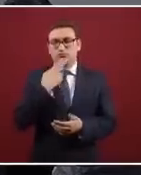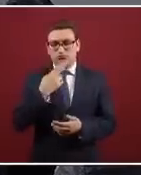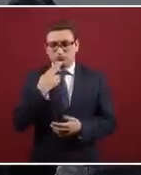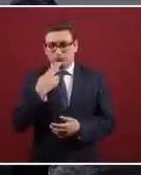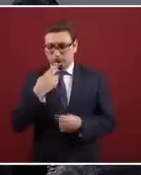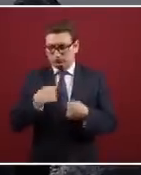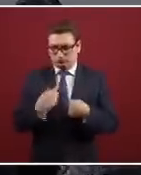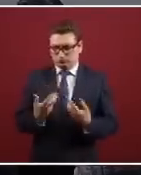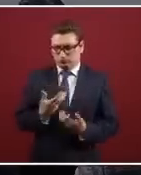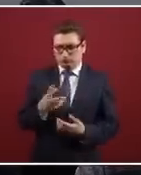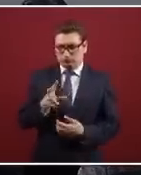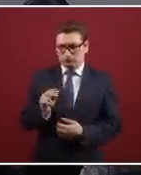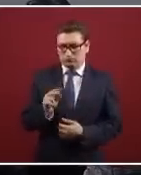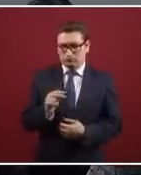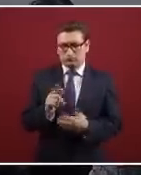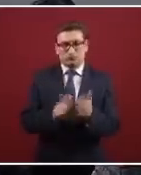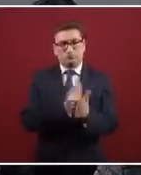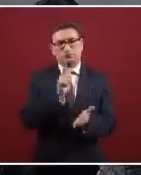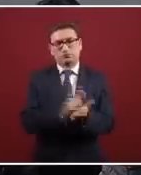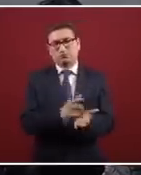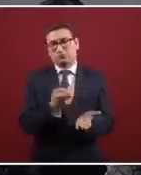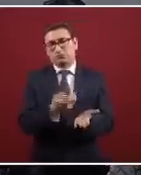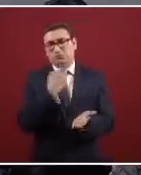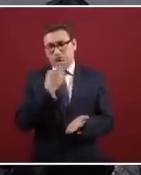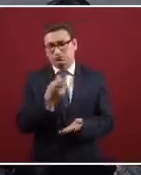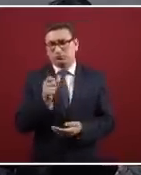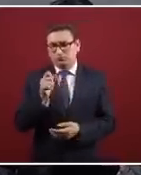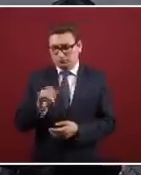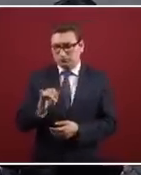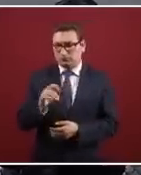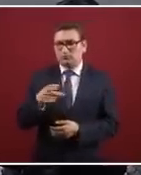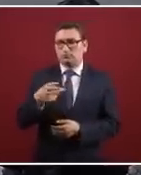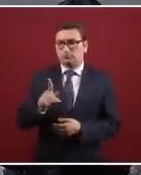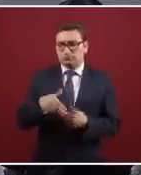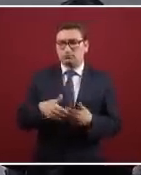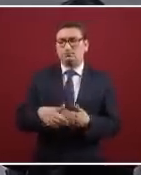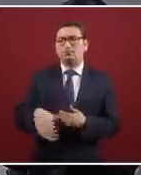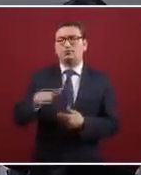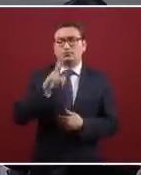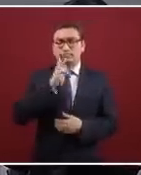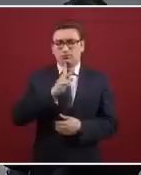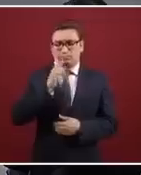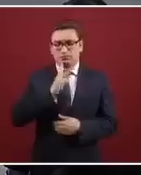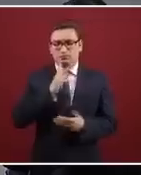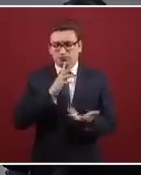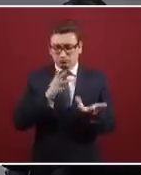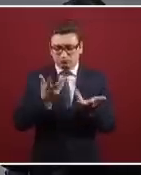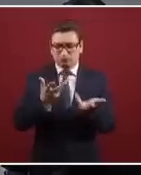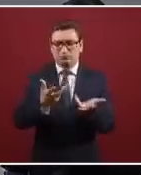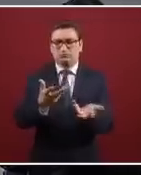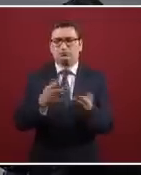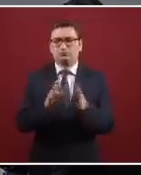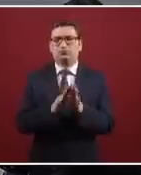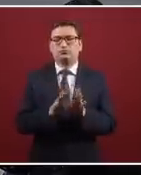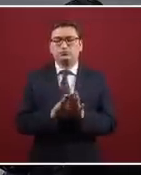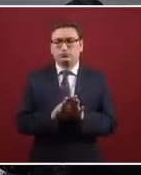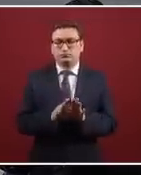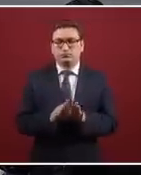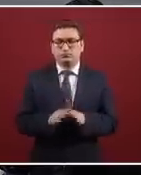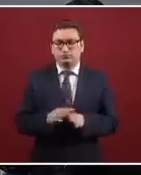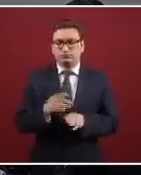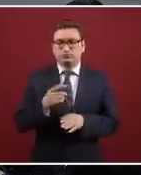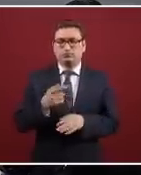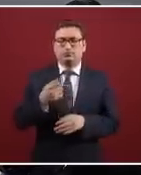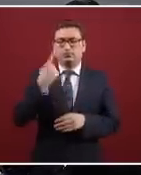hacer así. Así está en la ley que se aprobó. Sí, pero vamos a buscar la manera de dar